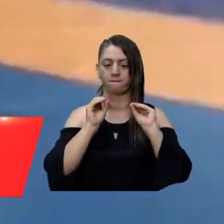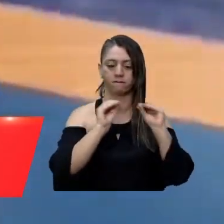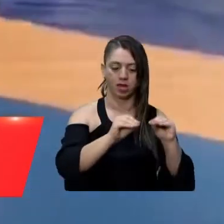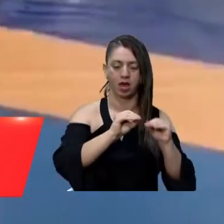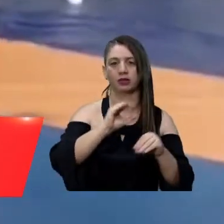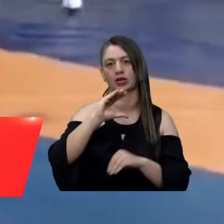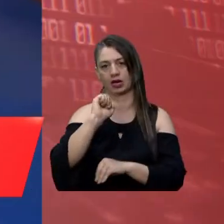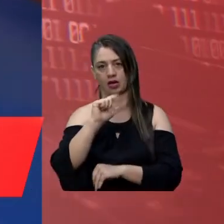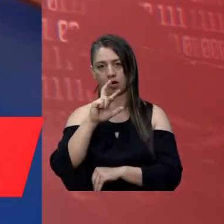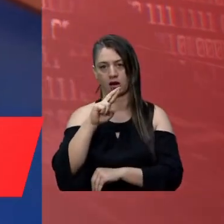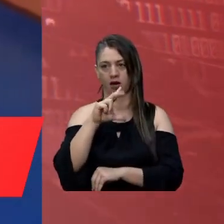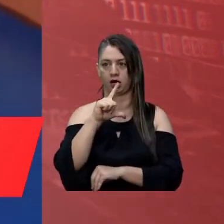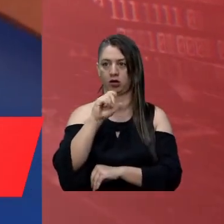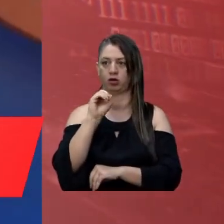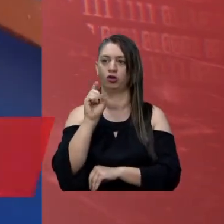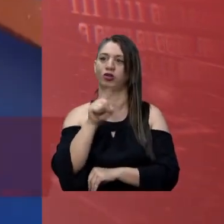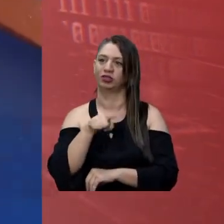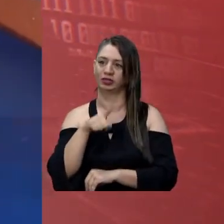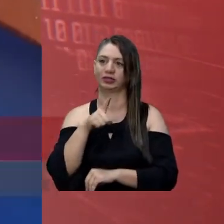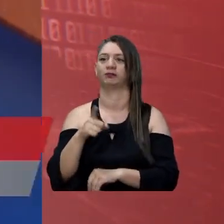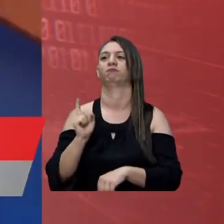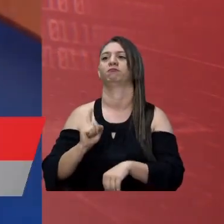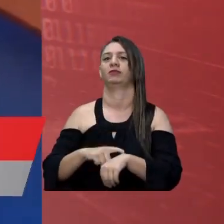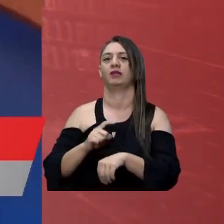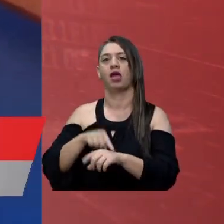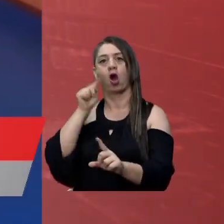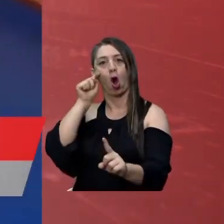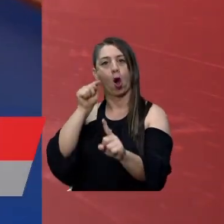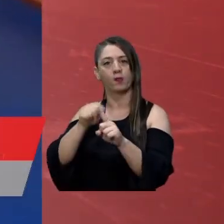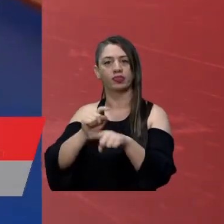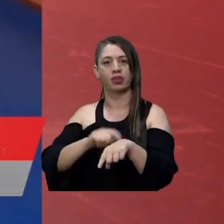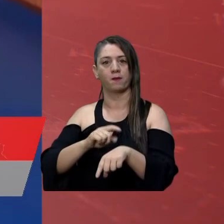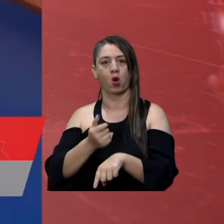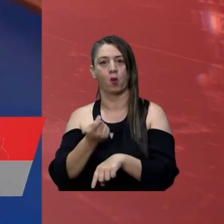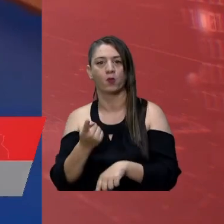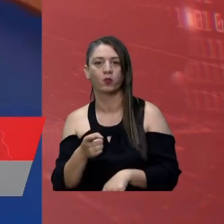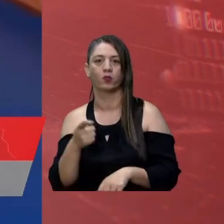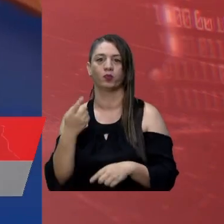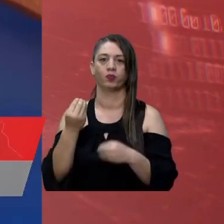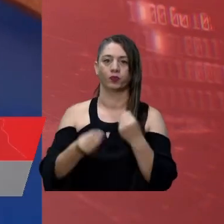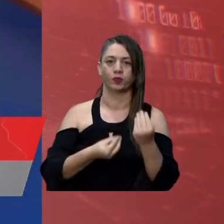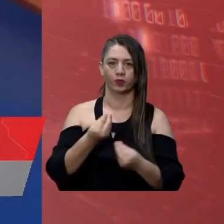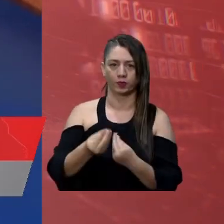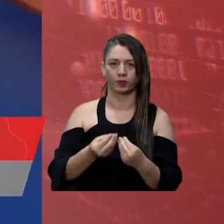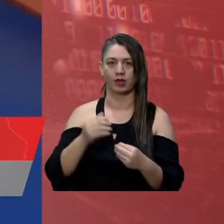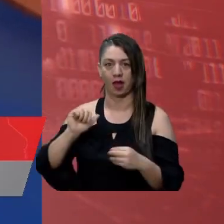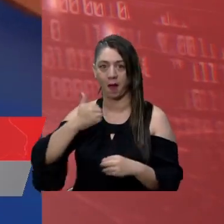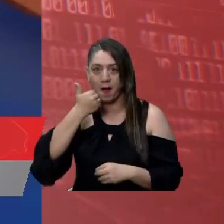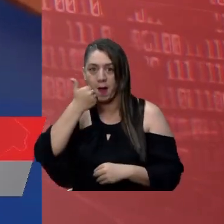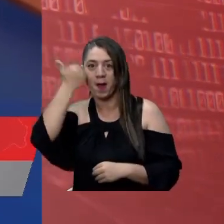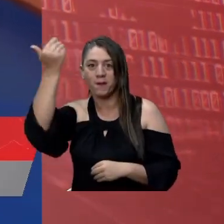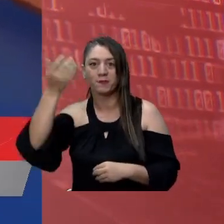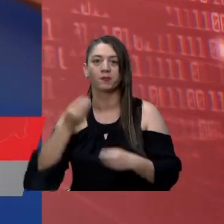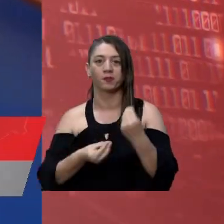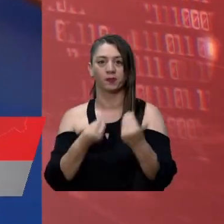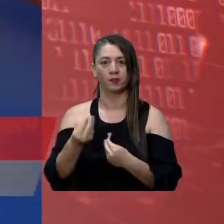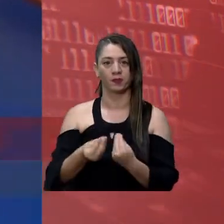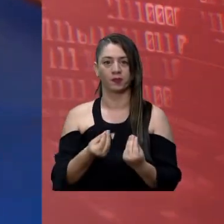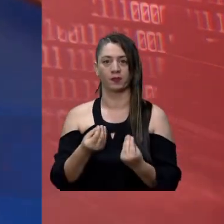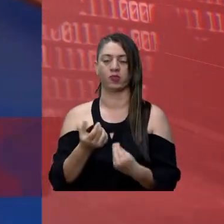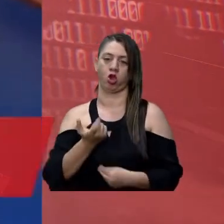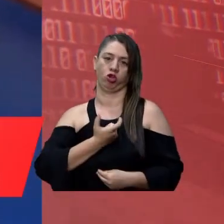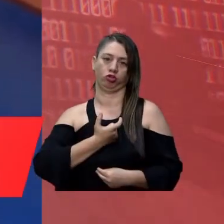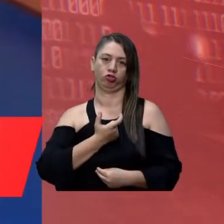Carlos Izquierdo. Mi objetivo a corto plazo es llegar al campeonato panamericano mayores y lograrme traer la presea